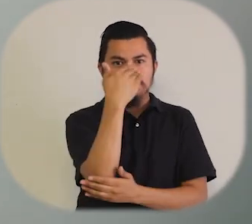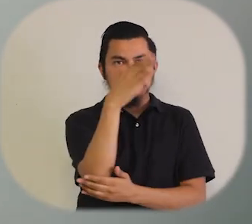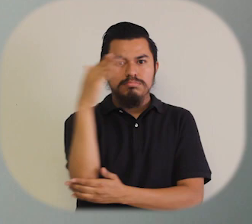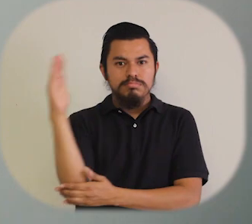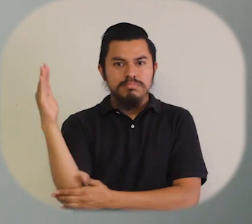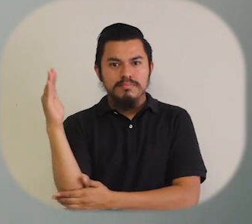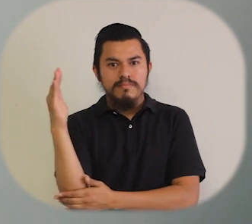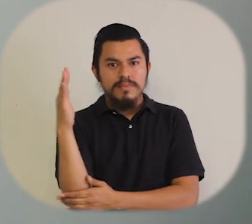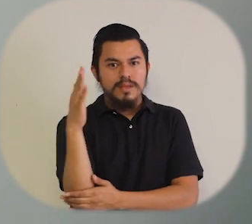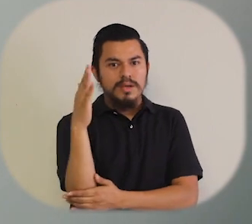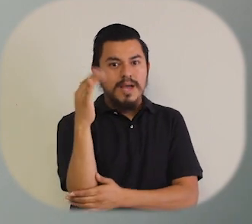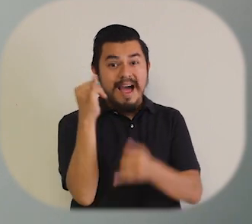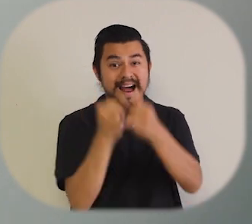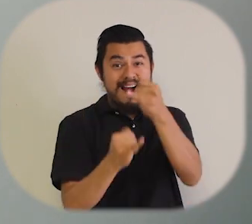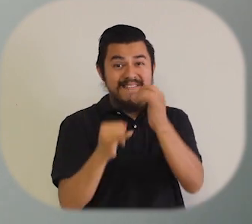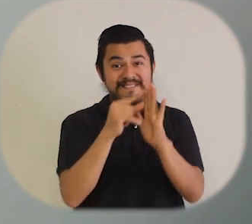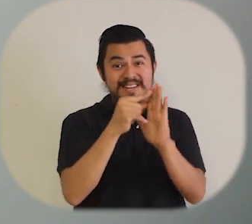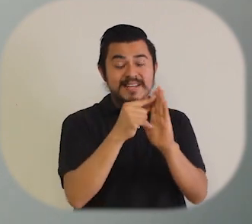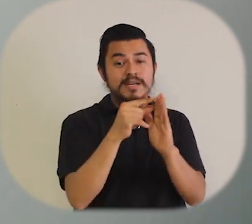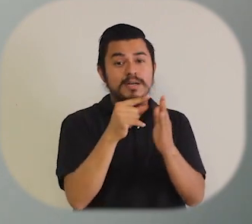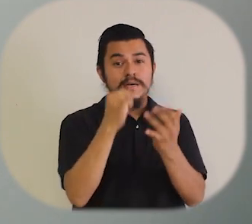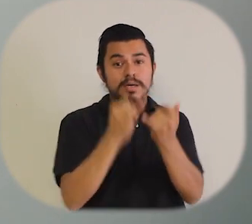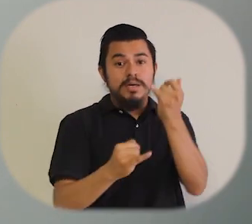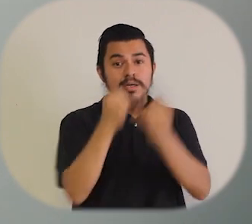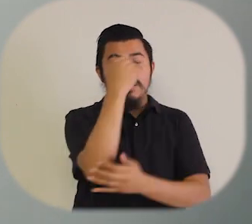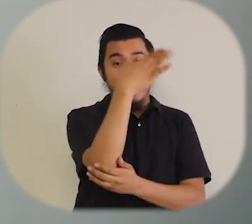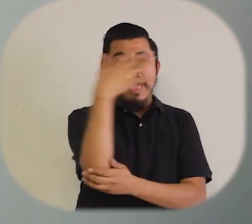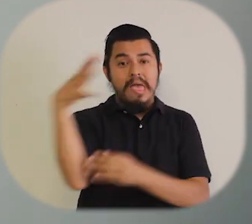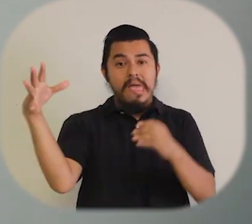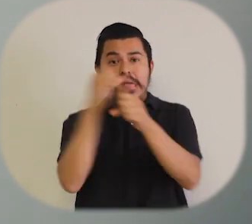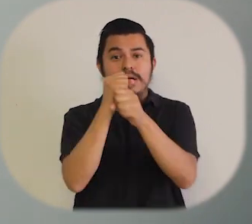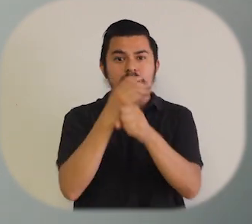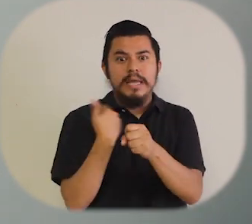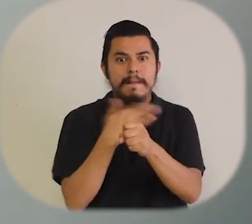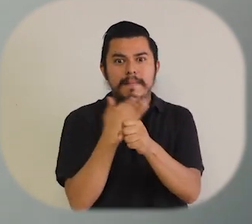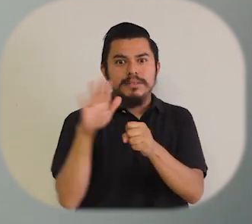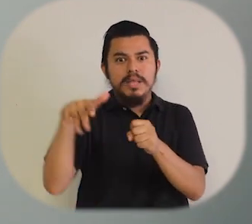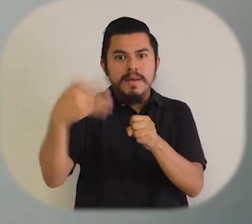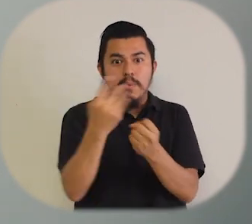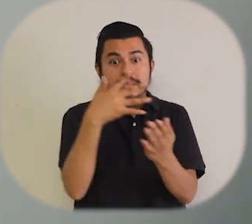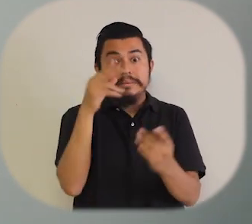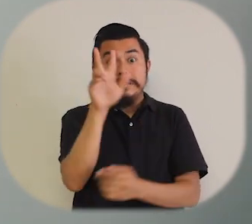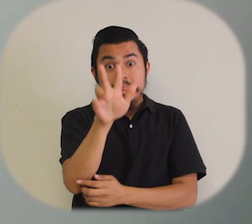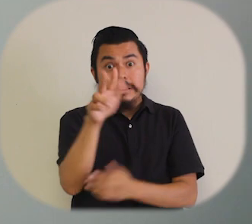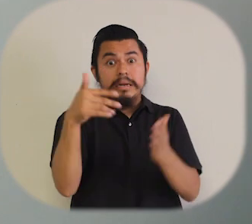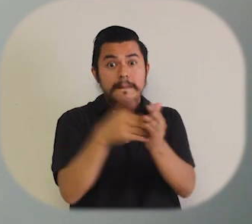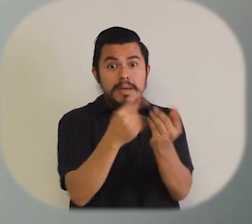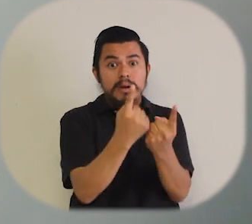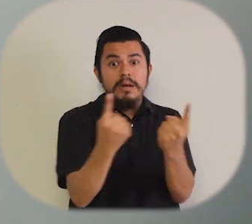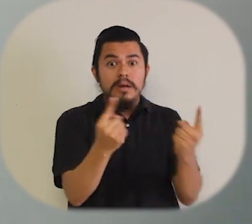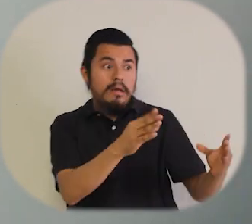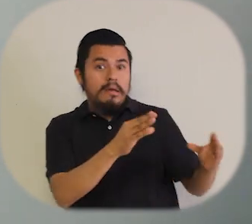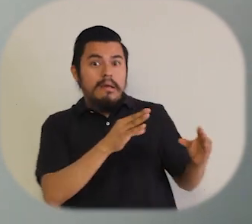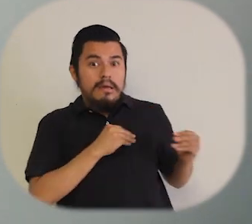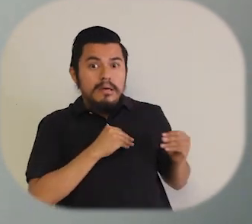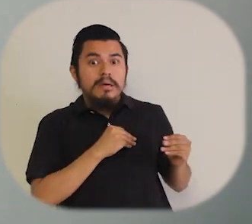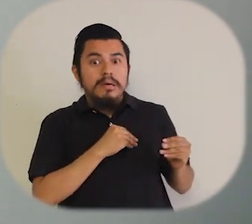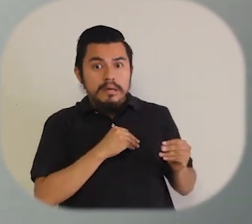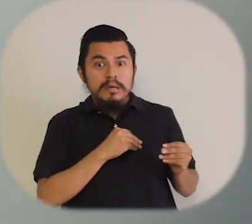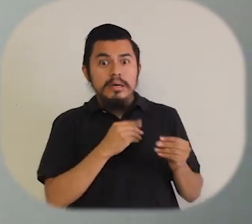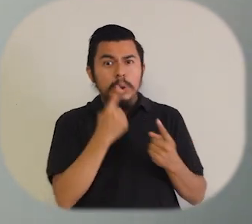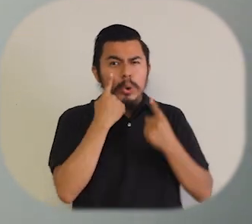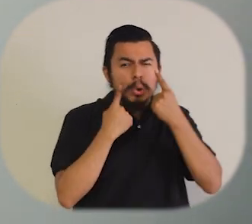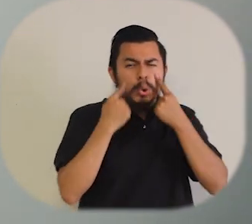que 3,000 personas se añaden al Señor. 3,000 se arrepienten y lloran y vienen ante los